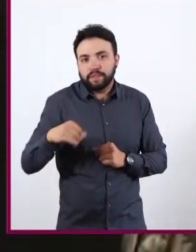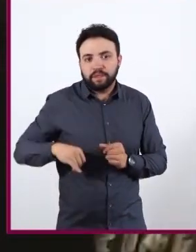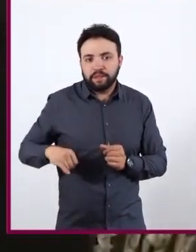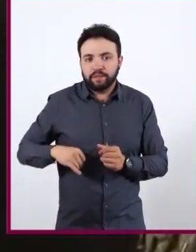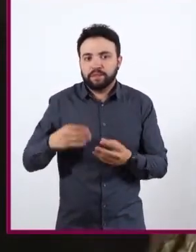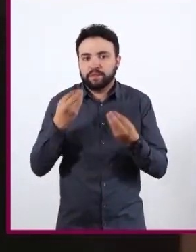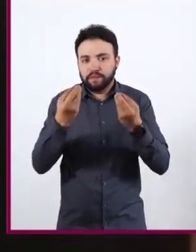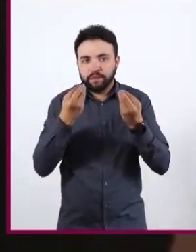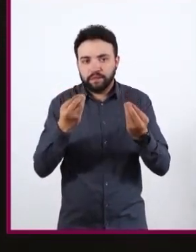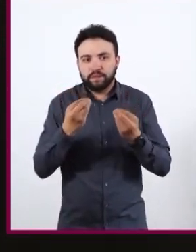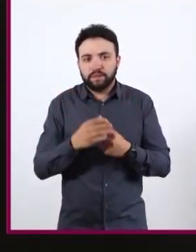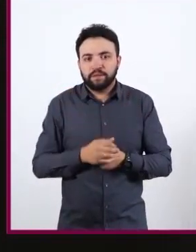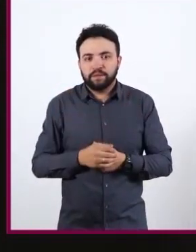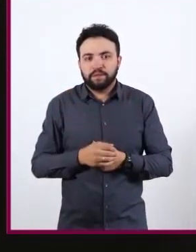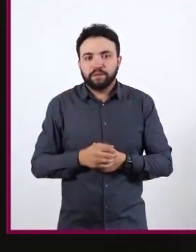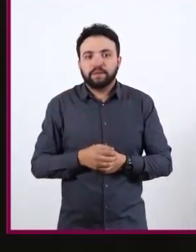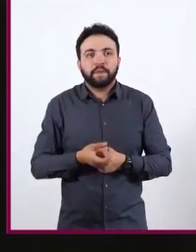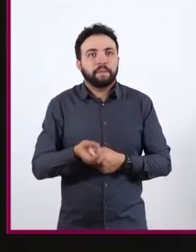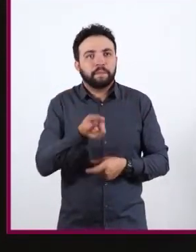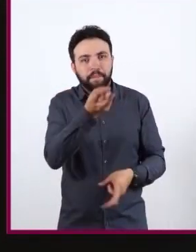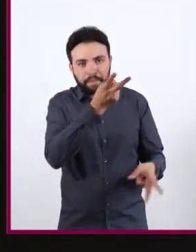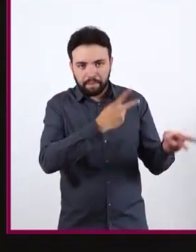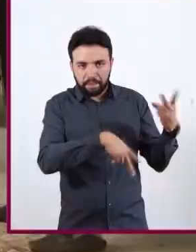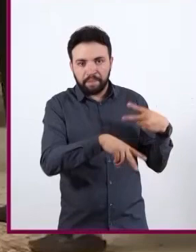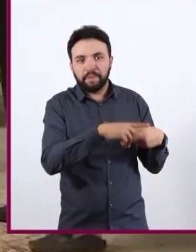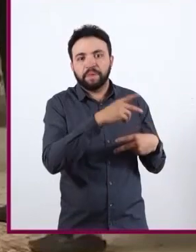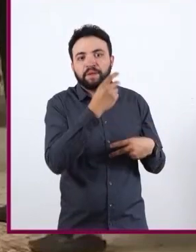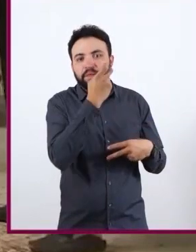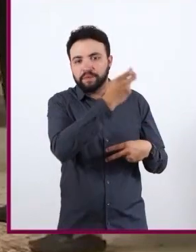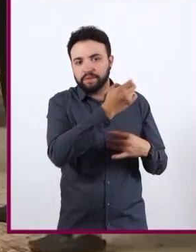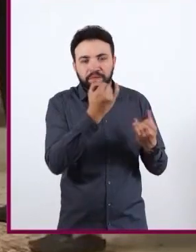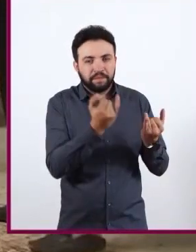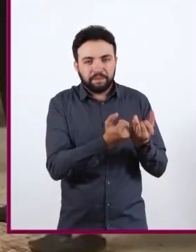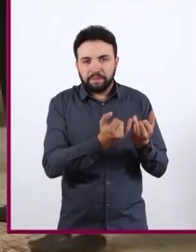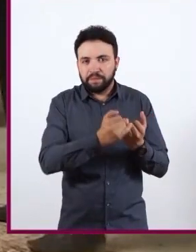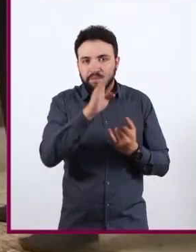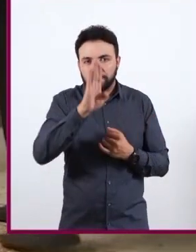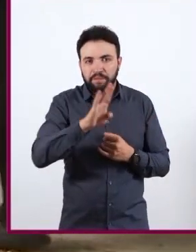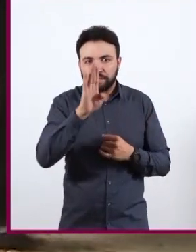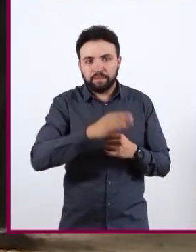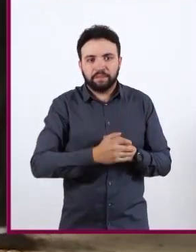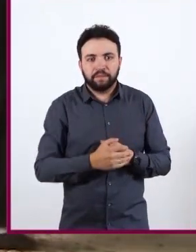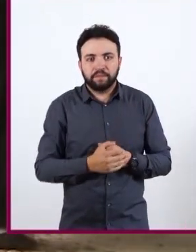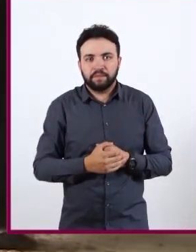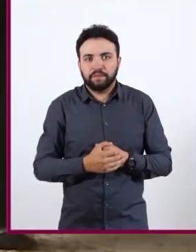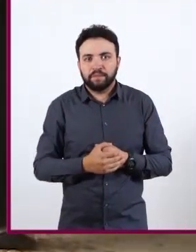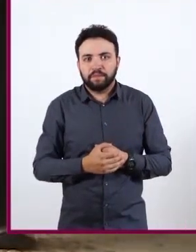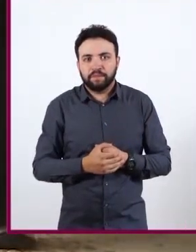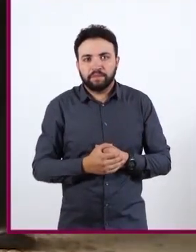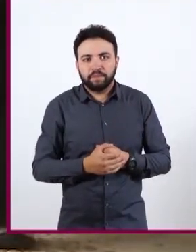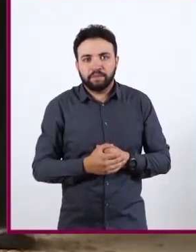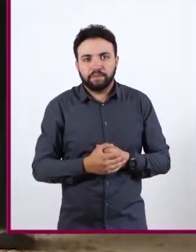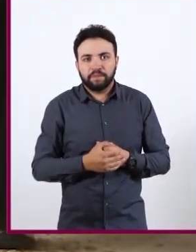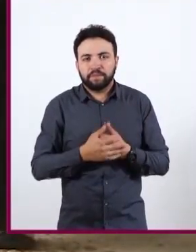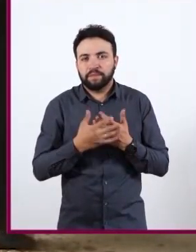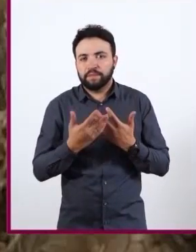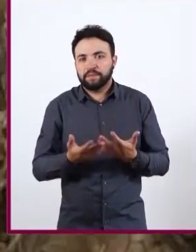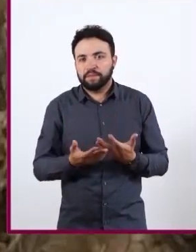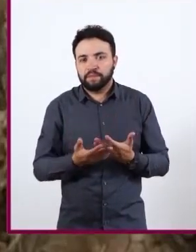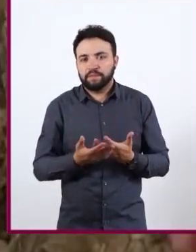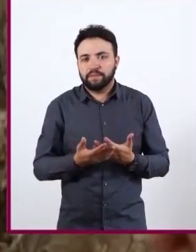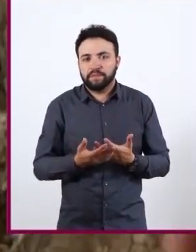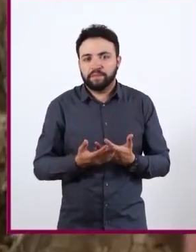mucho, vienen de allá. Sin embargo, en una